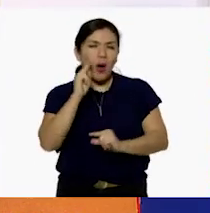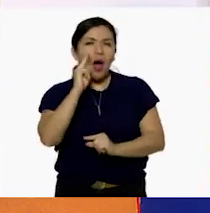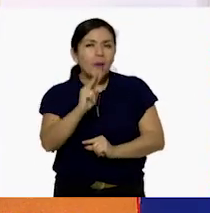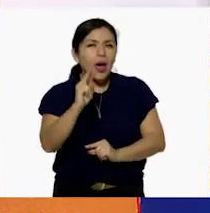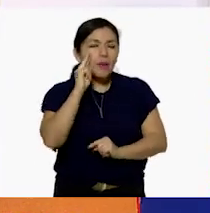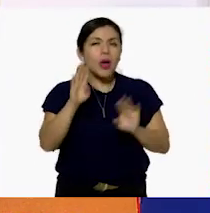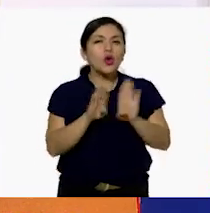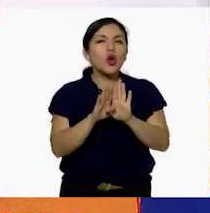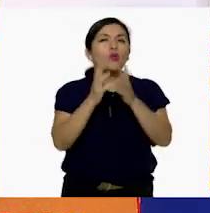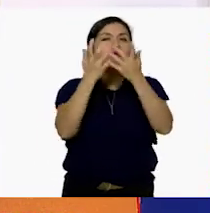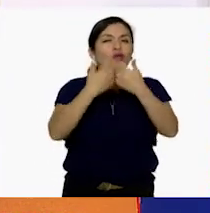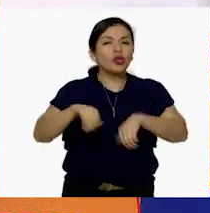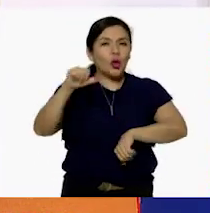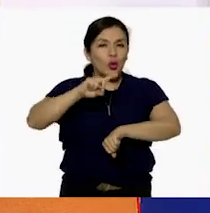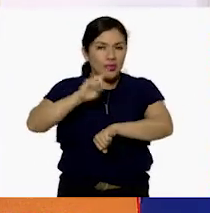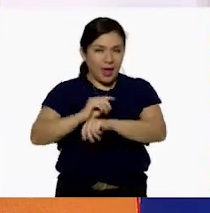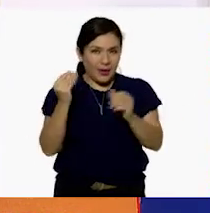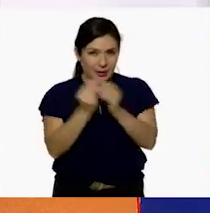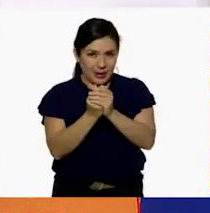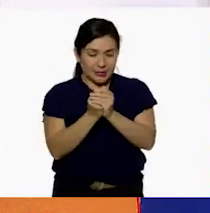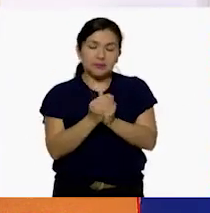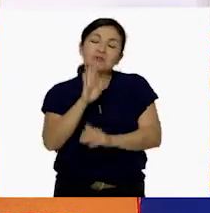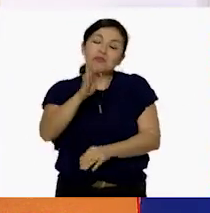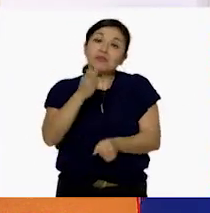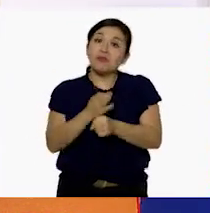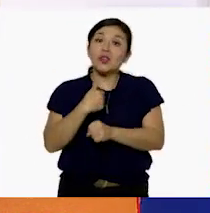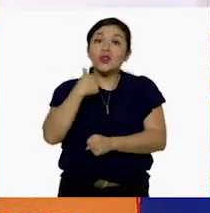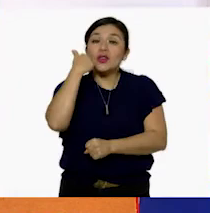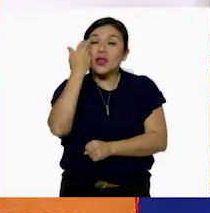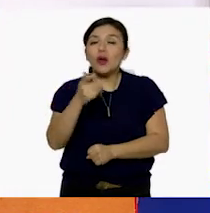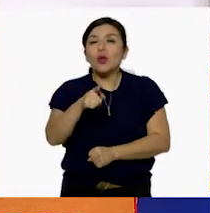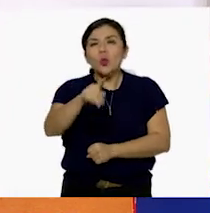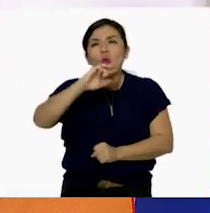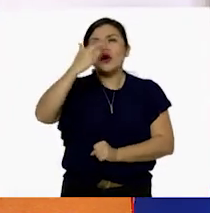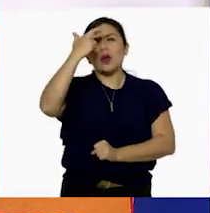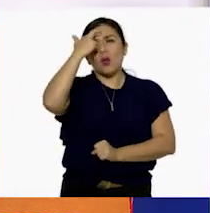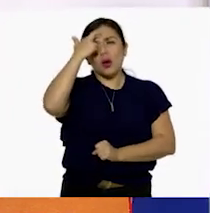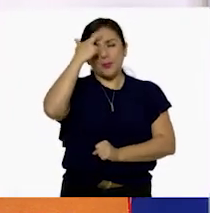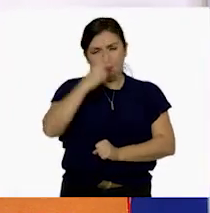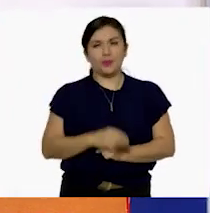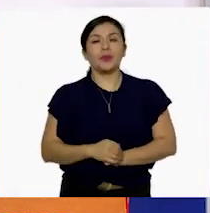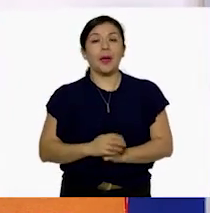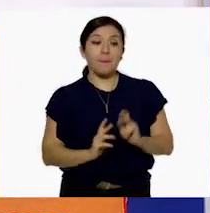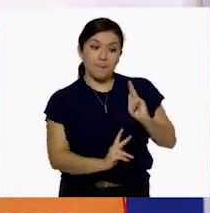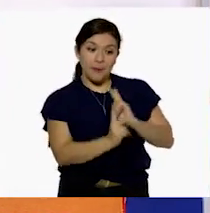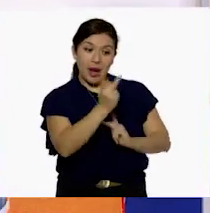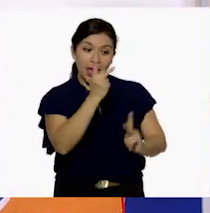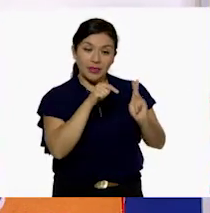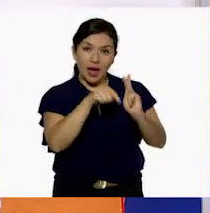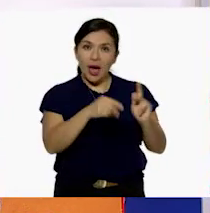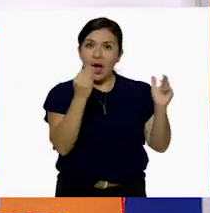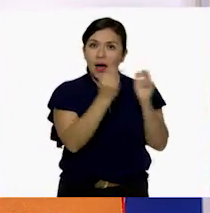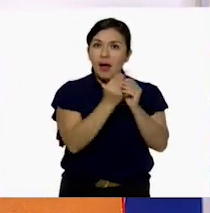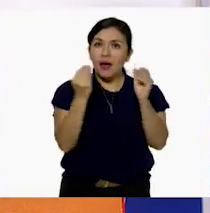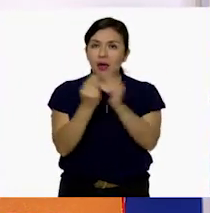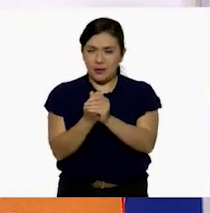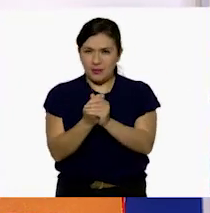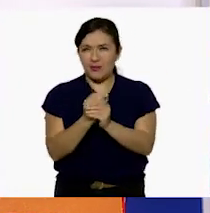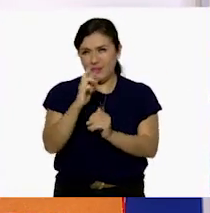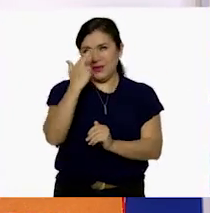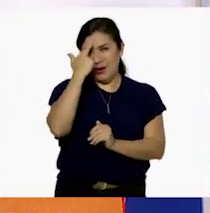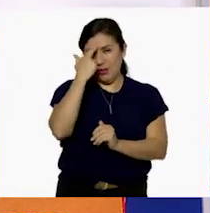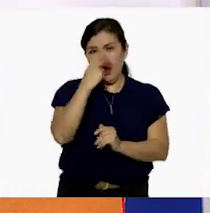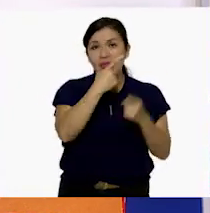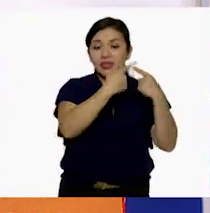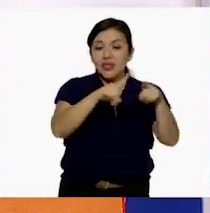cómo funciona la clase. Mientras, quiero que empecemos a recordar. Sí. Las plantas se clasifican, como lo vimos en clase,